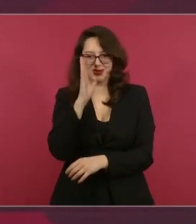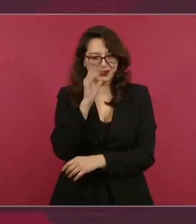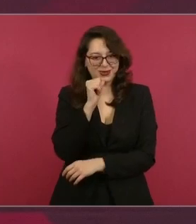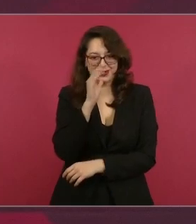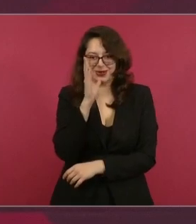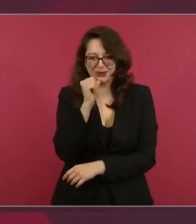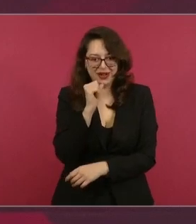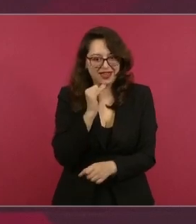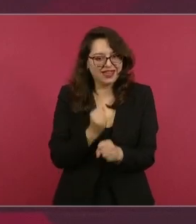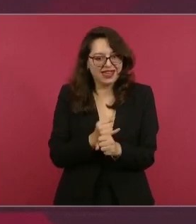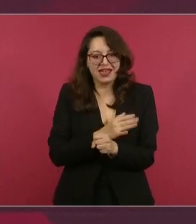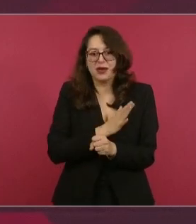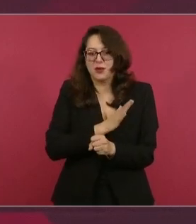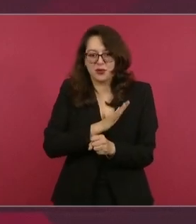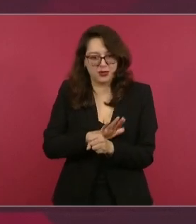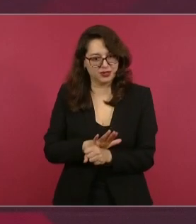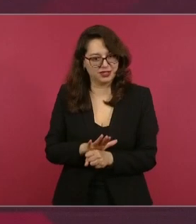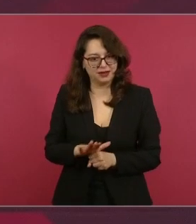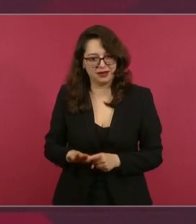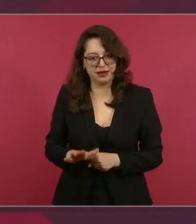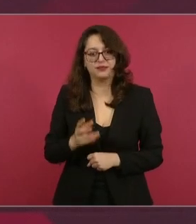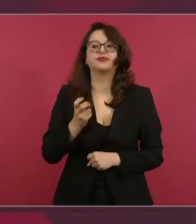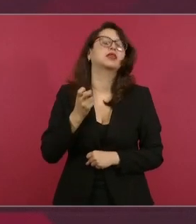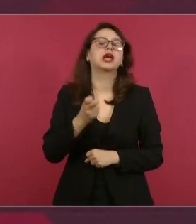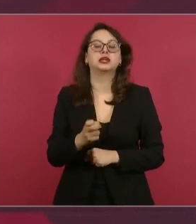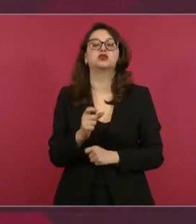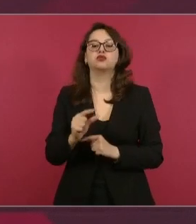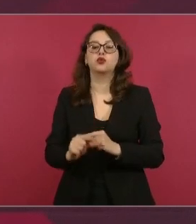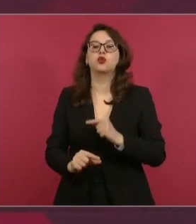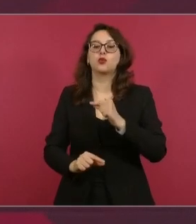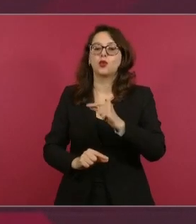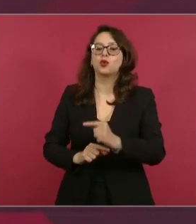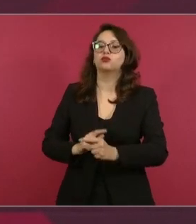tienen pleno derecho de su soberanía